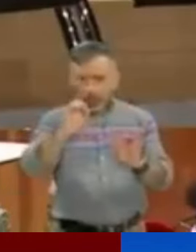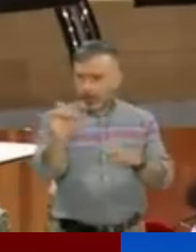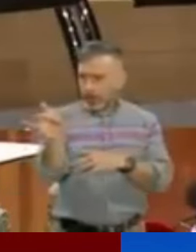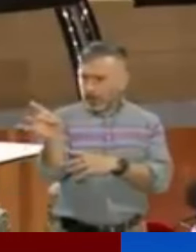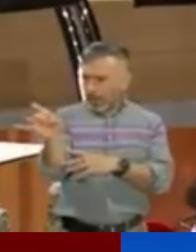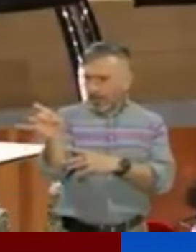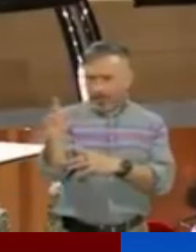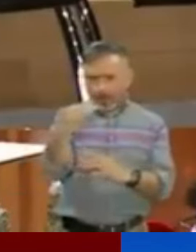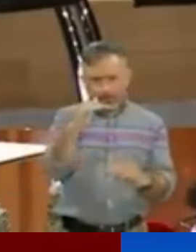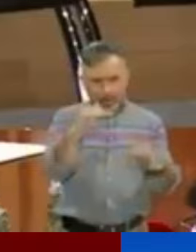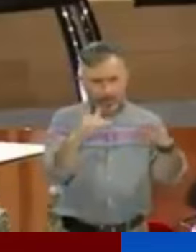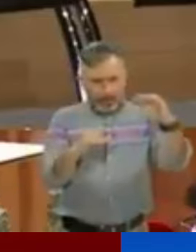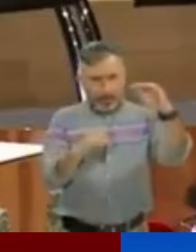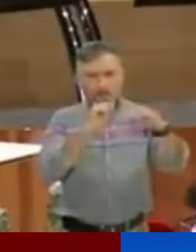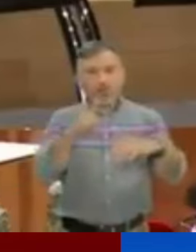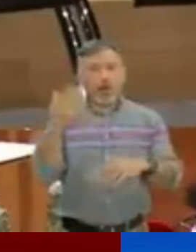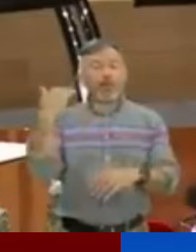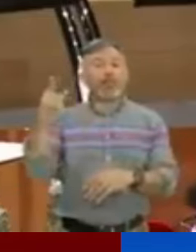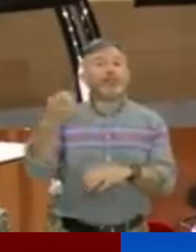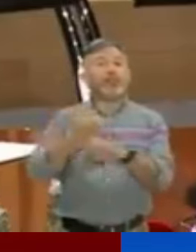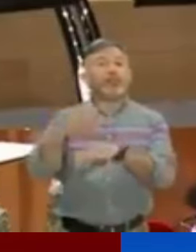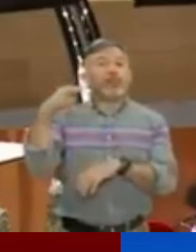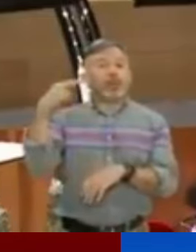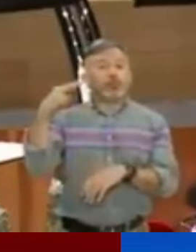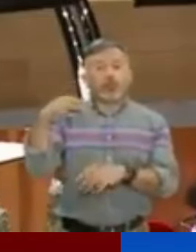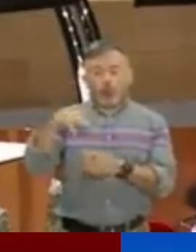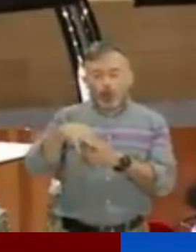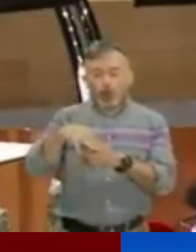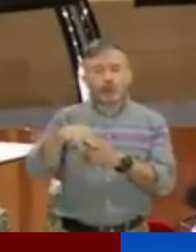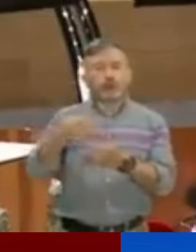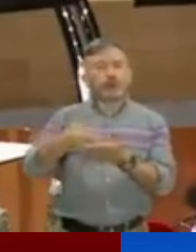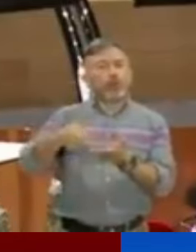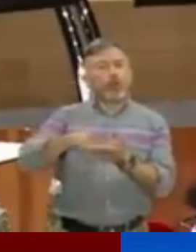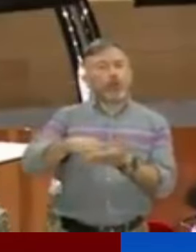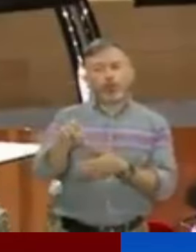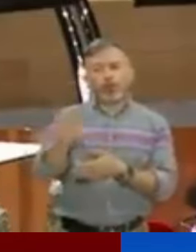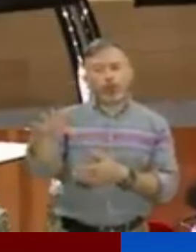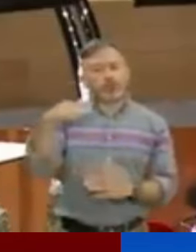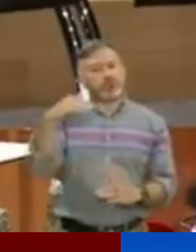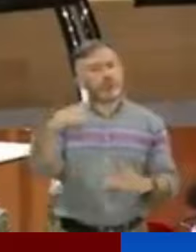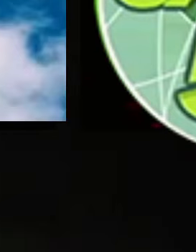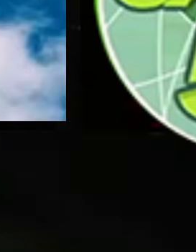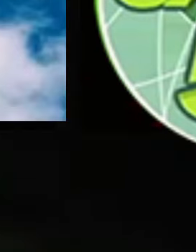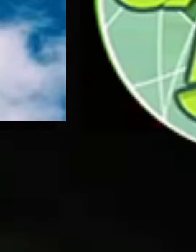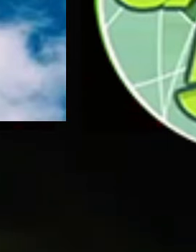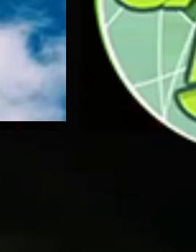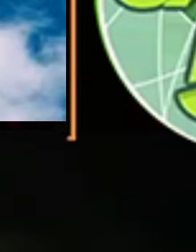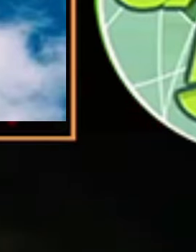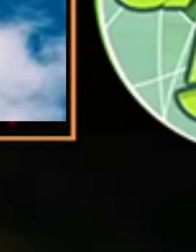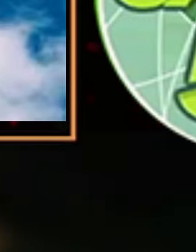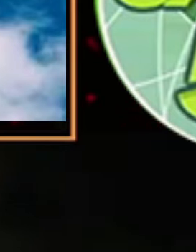votos que el PRI en Veracruz y porque les ganamos por mucho en Durango.